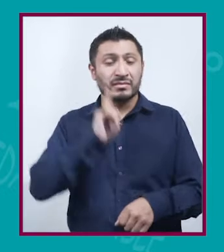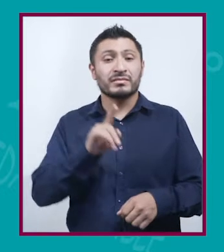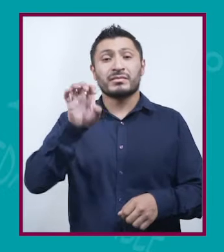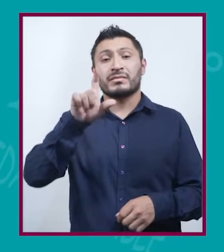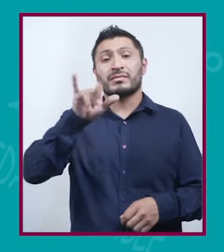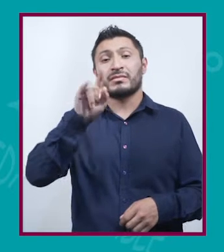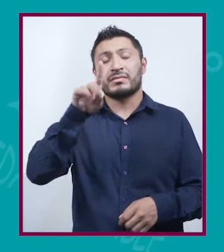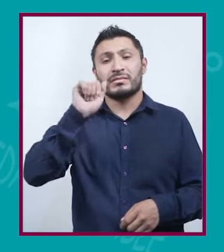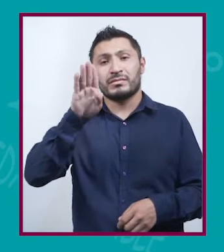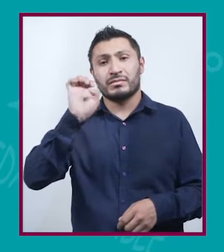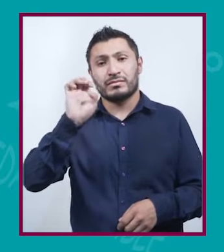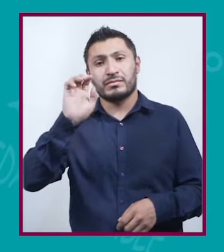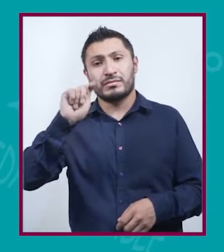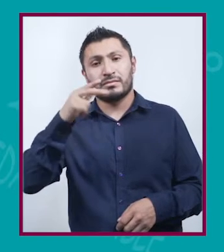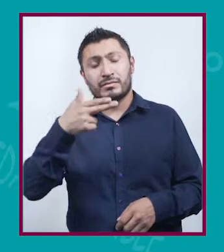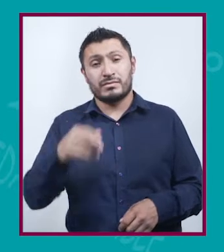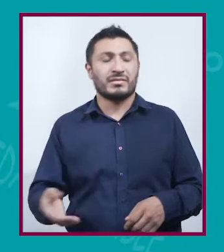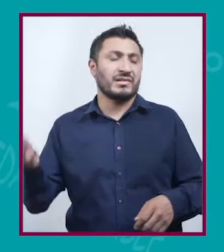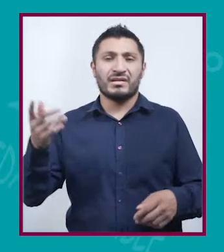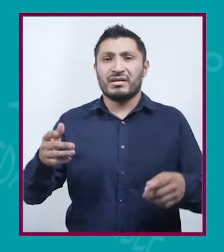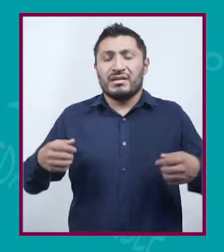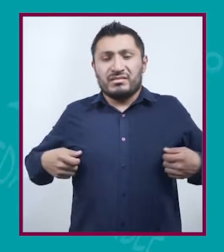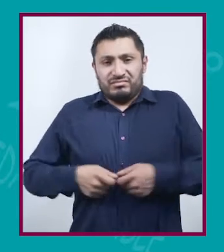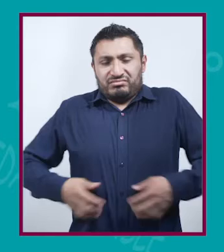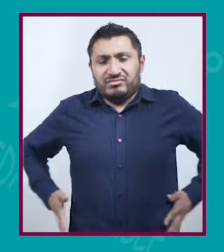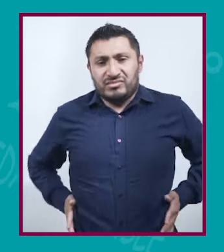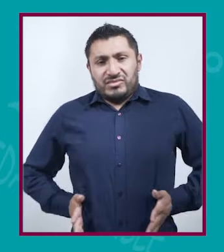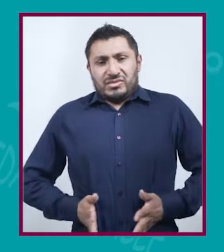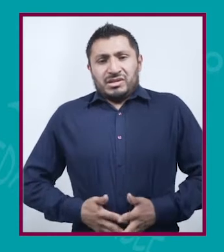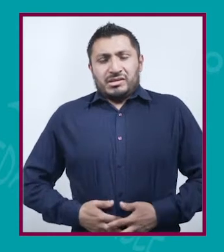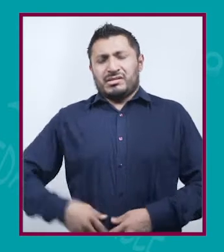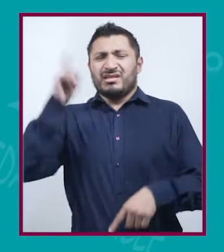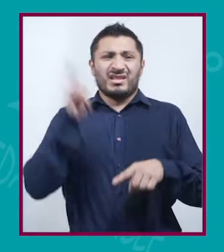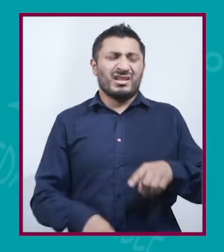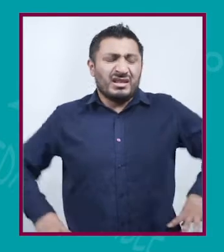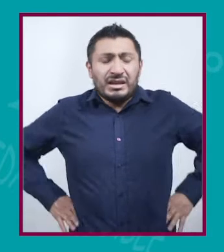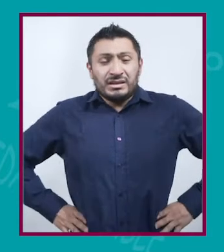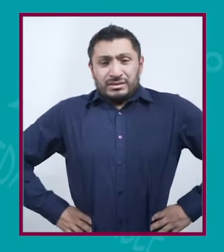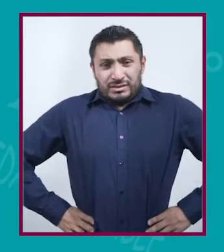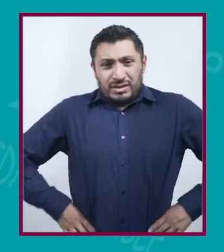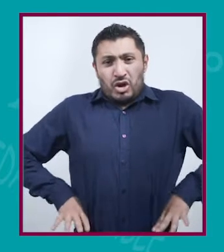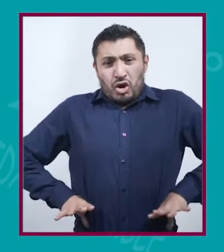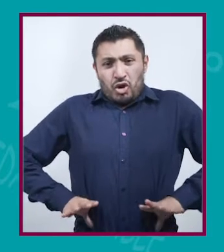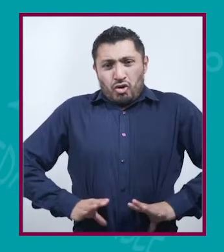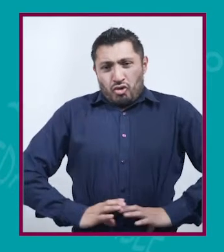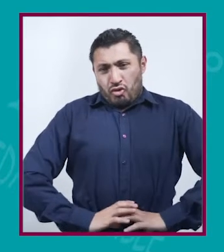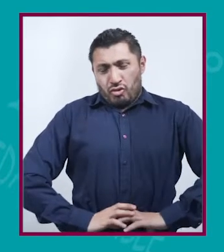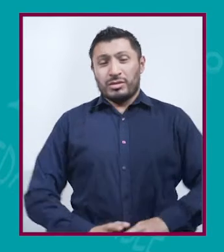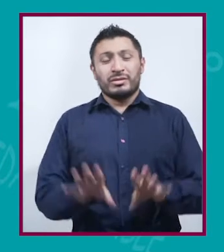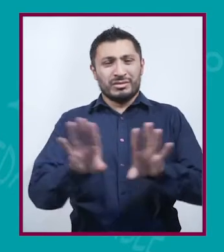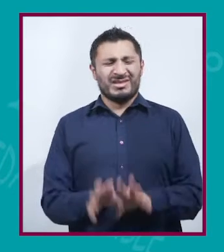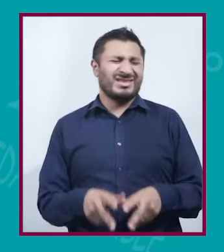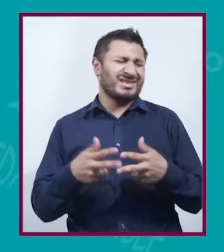Elizabeth Smith Miller, cansada del corsé y los vestidos incómodos que buscaban hacer cinturas diminutas, indumentaria